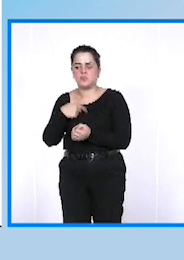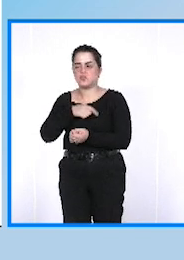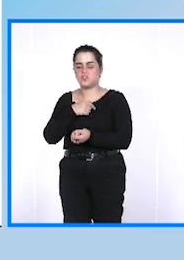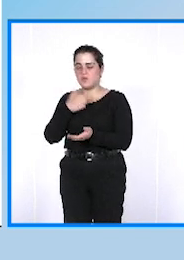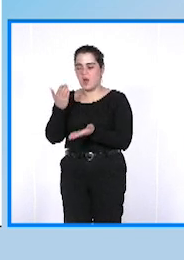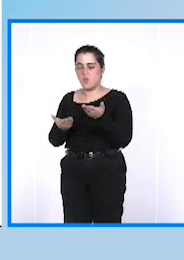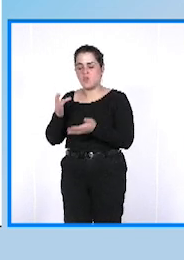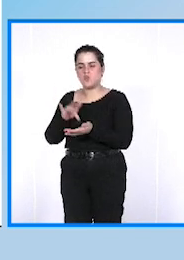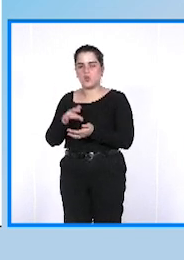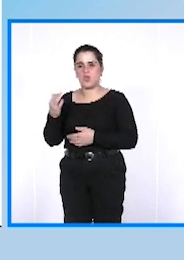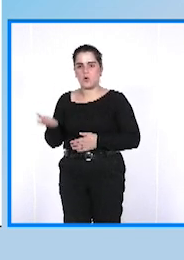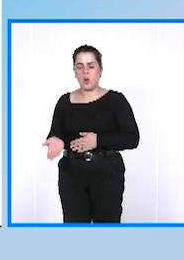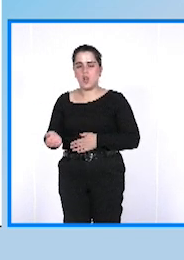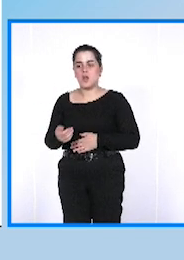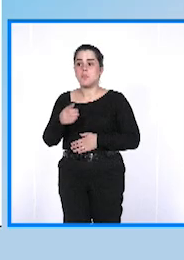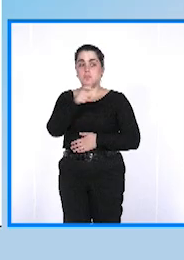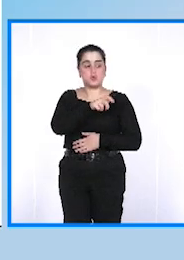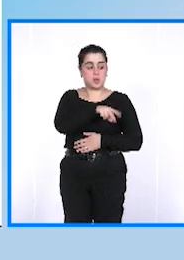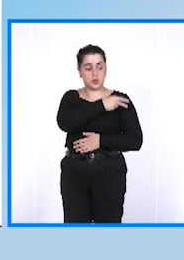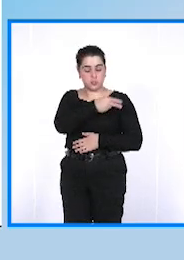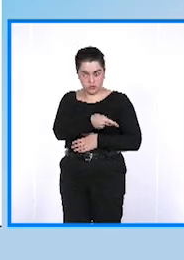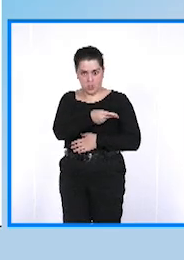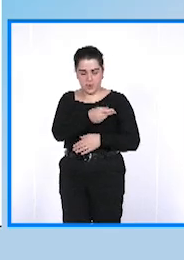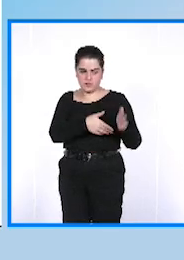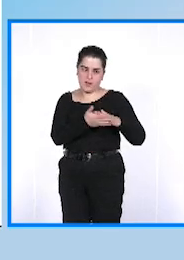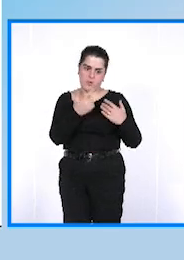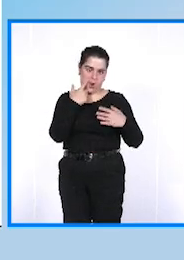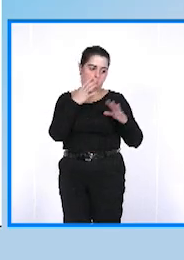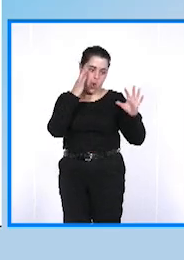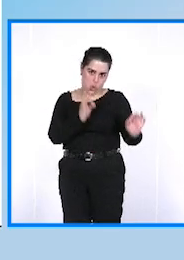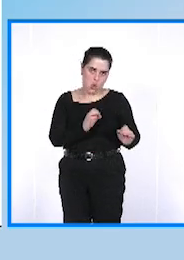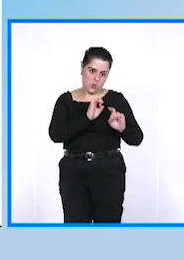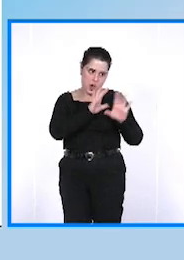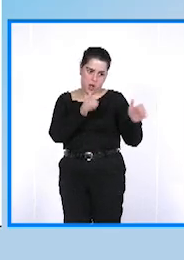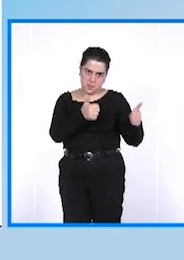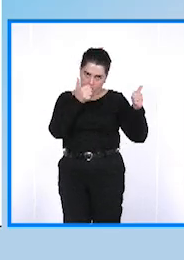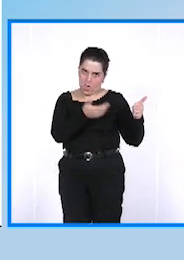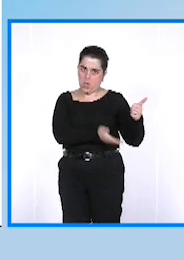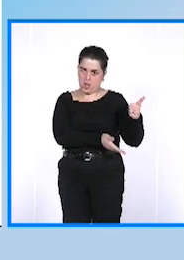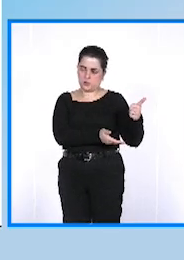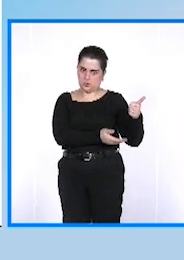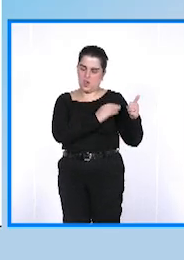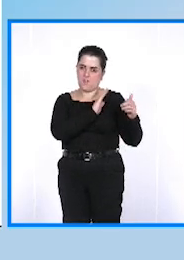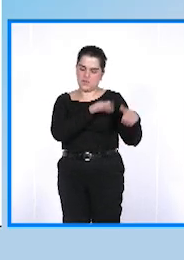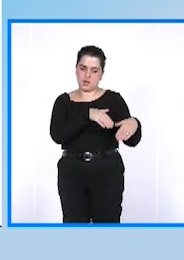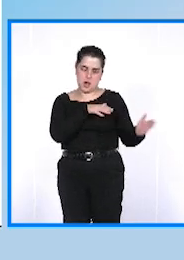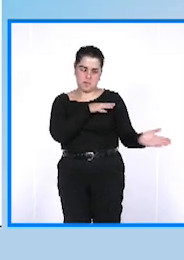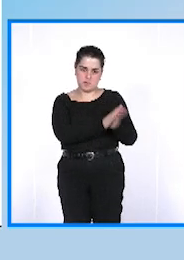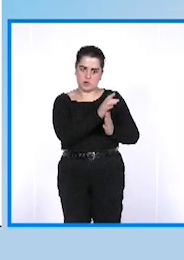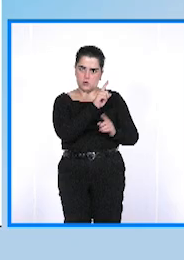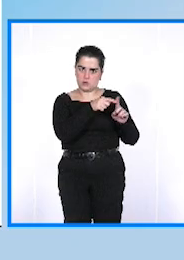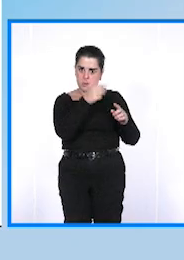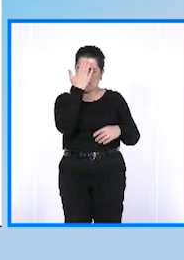pues además de los resultados en las personas que son Realmente lo más evidente eh Y al final en lo que uno quiere impactar hay